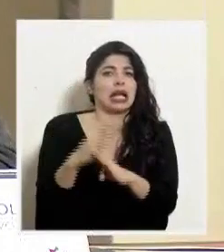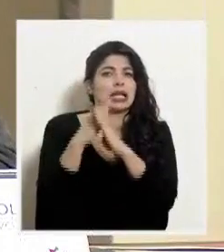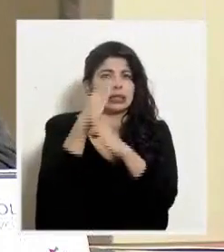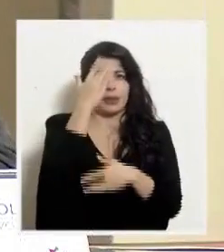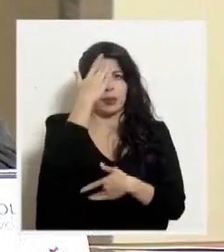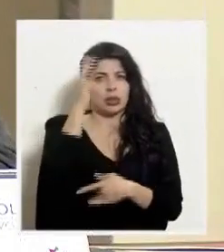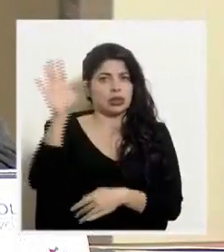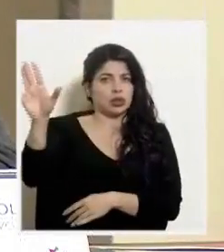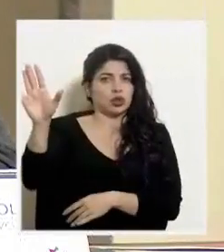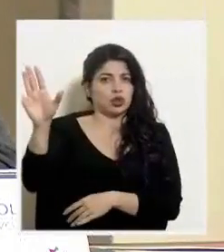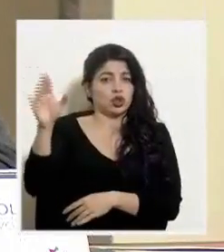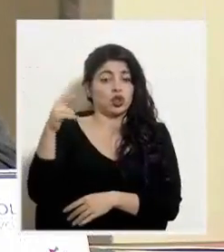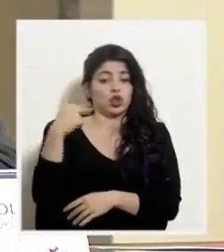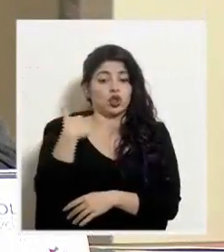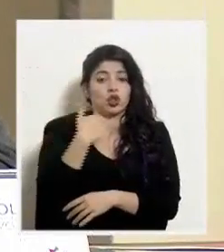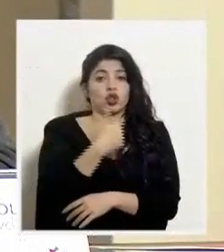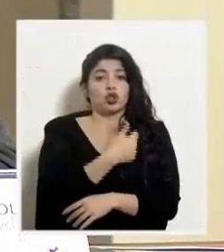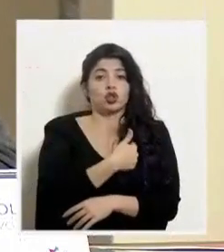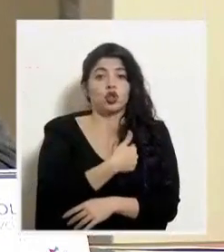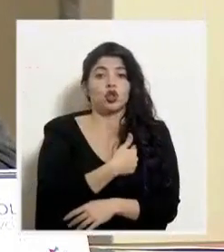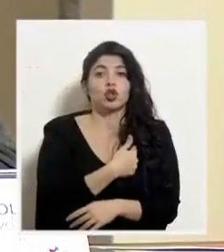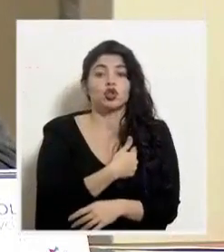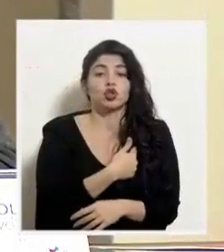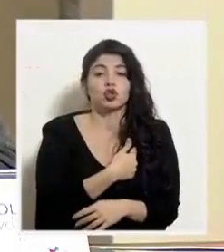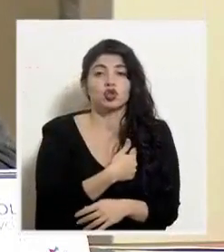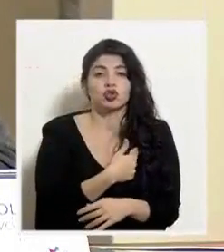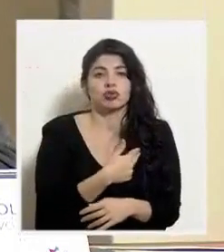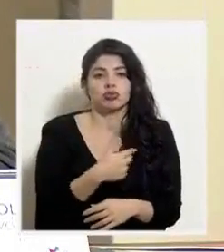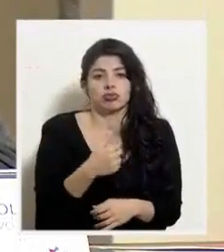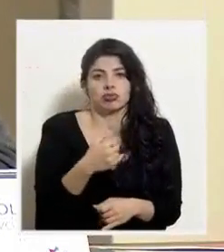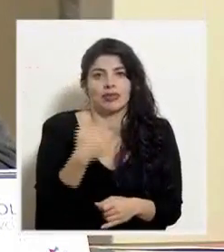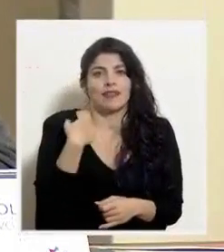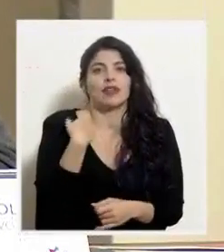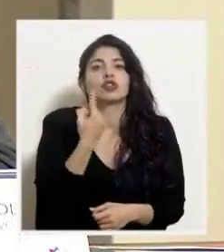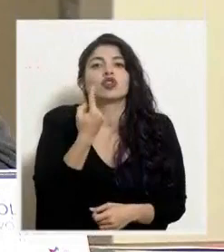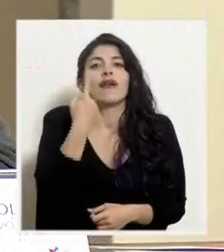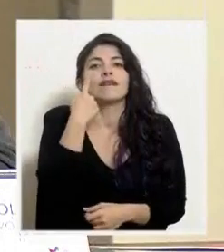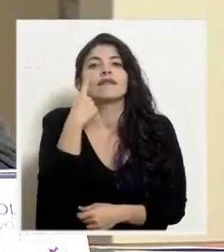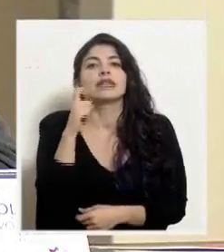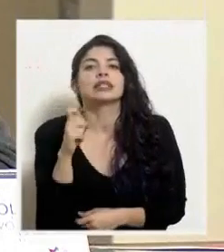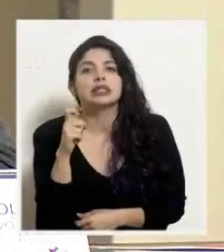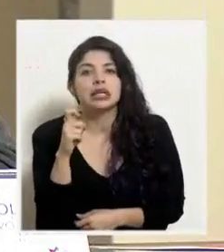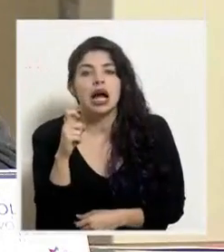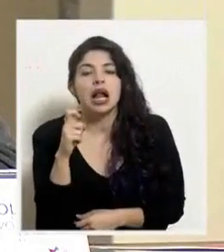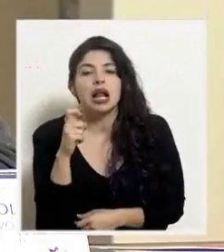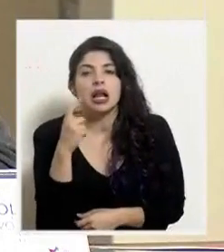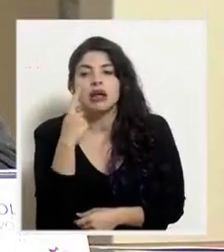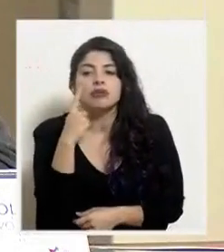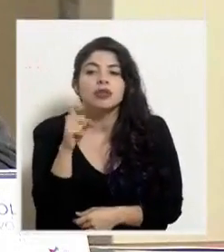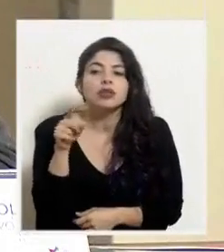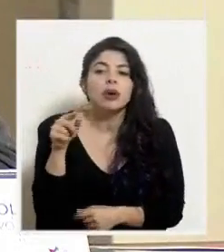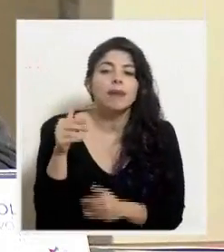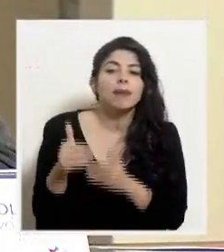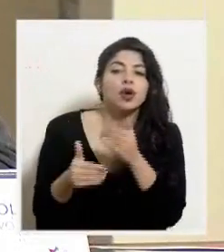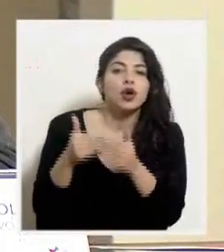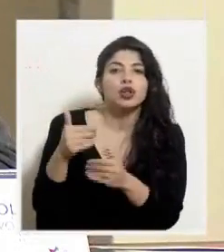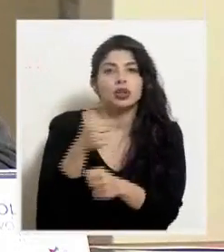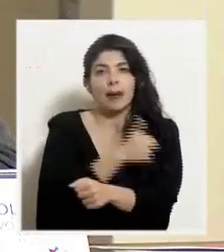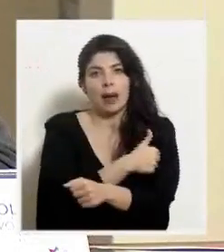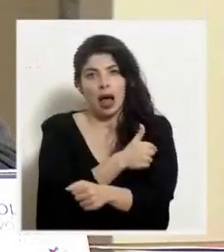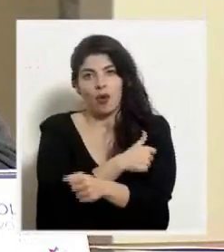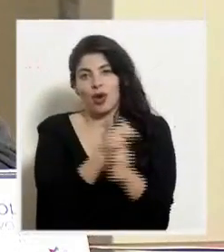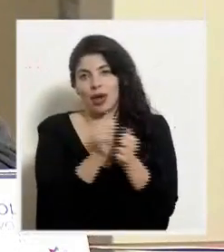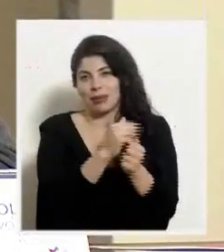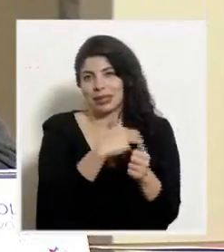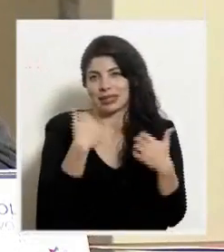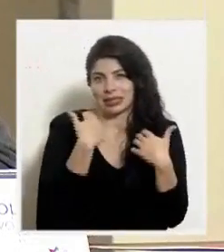y nosotros como ente fiscalizador ¿verdad?, del proceso general de vacunación en conjunto